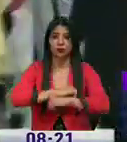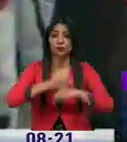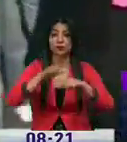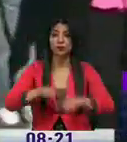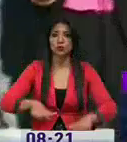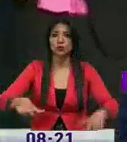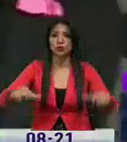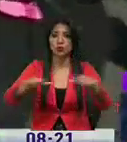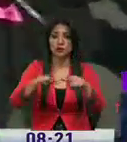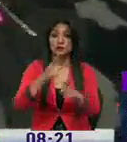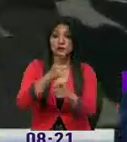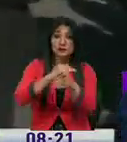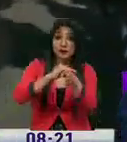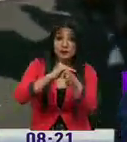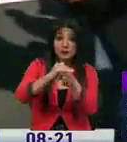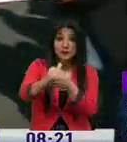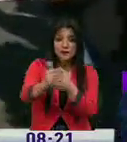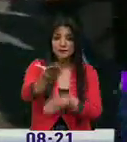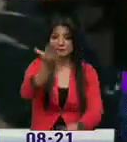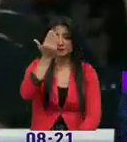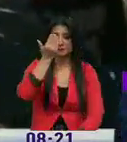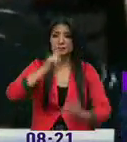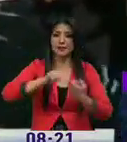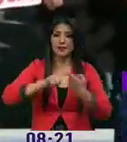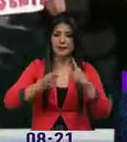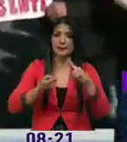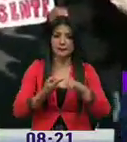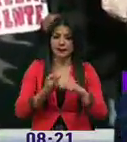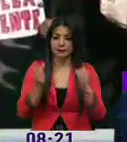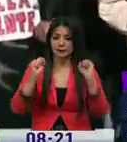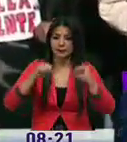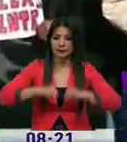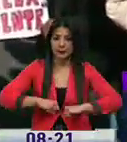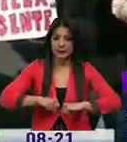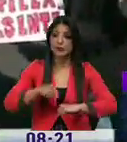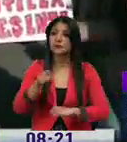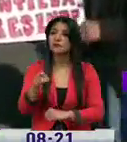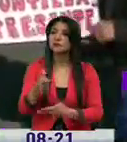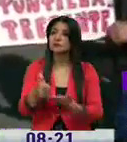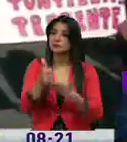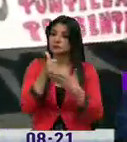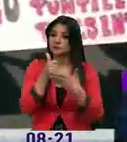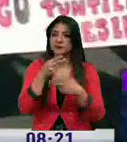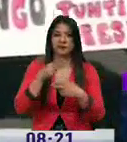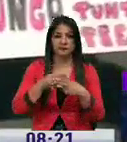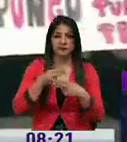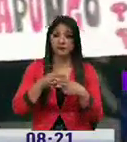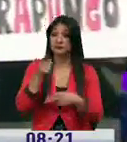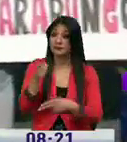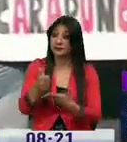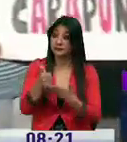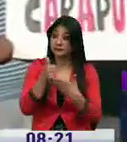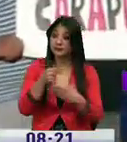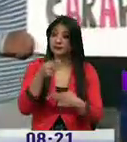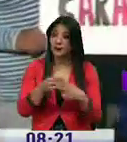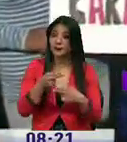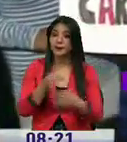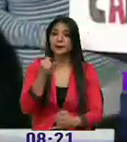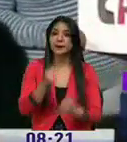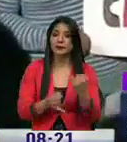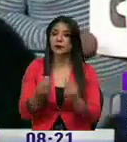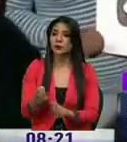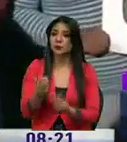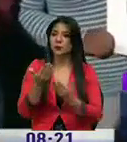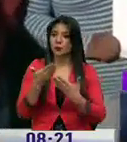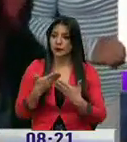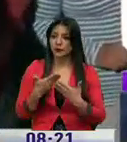y quieren invitar a ustedes, amigos televidentes, para que se unan. Vecina, ayúdeme, venga por acá, ayúdeme con su nombre y apellido. Cuéntame